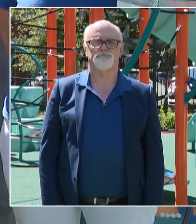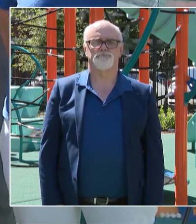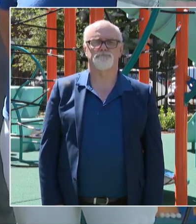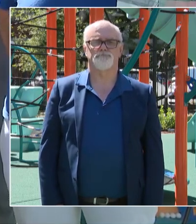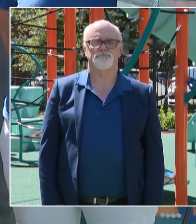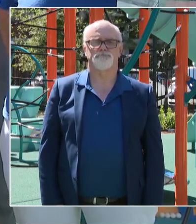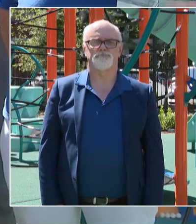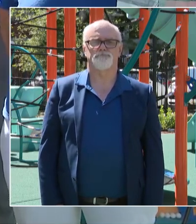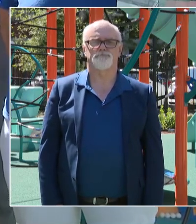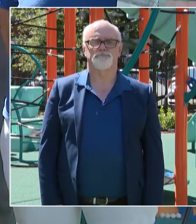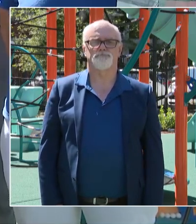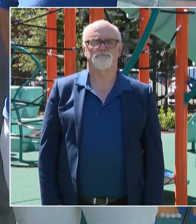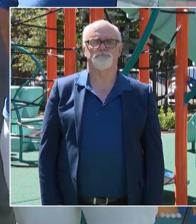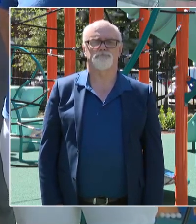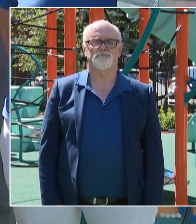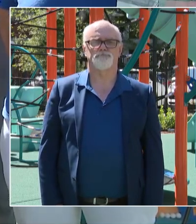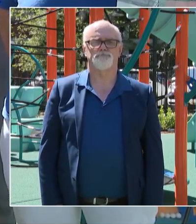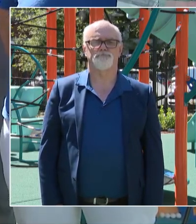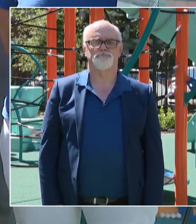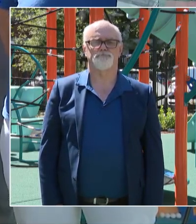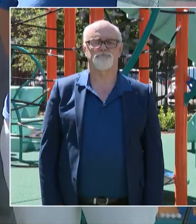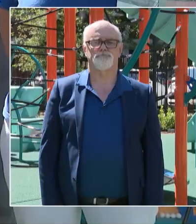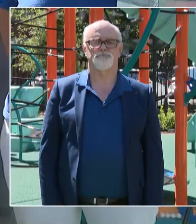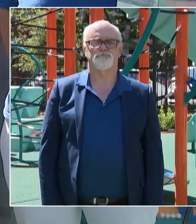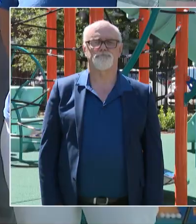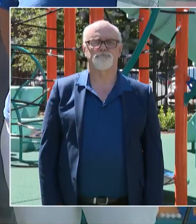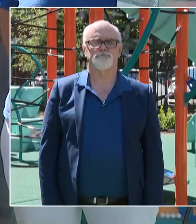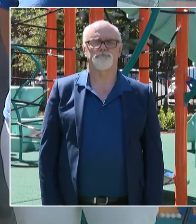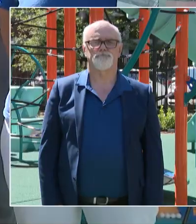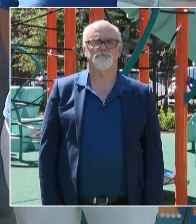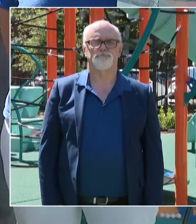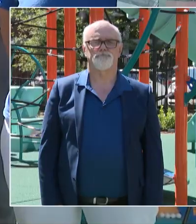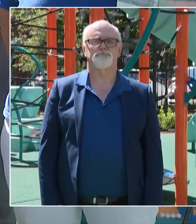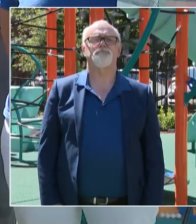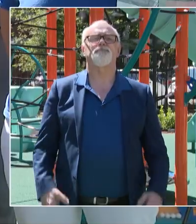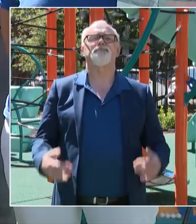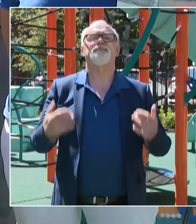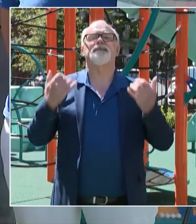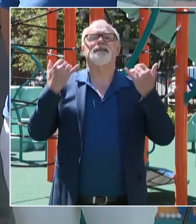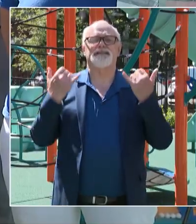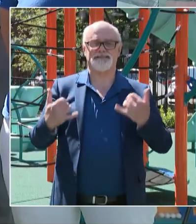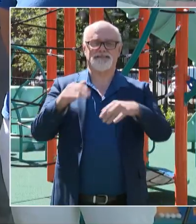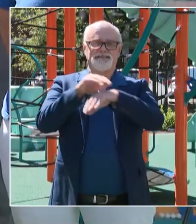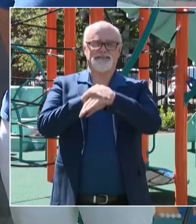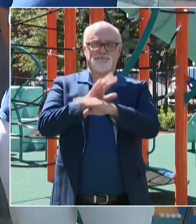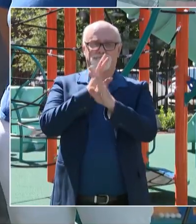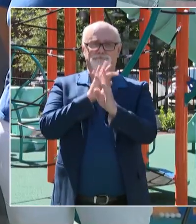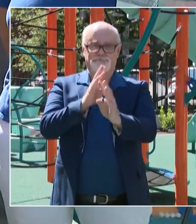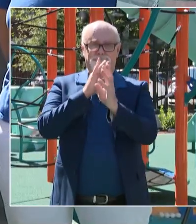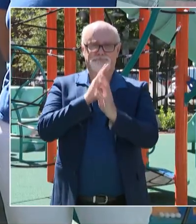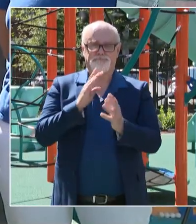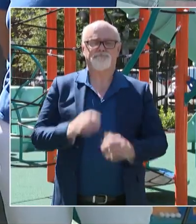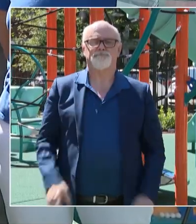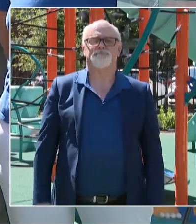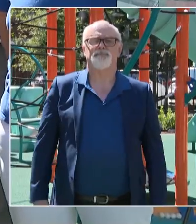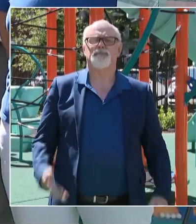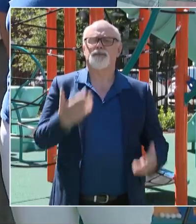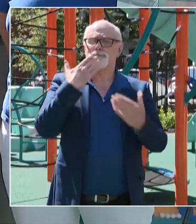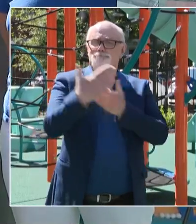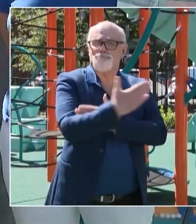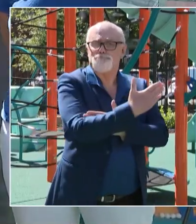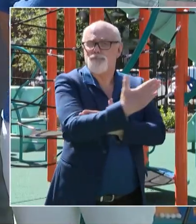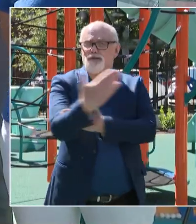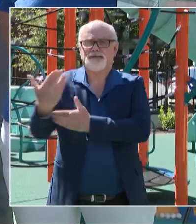encontraron. Ahora les doy la versión en inglés. Good morning, everybody. My name is Carolina Brito, and I